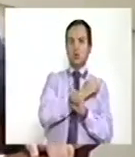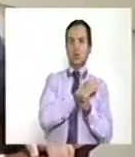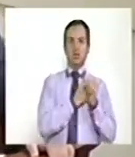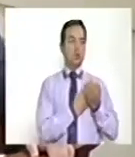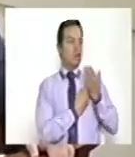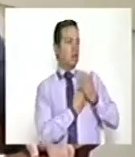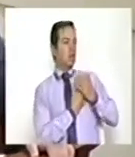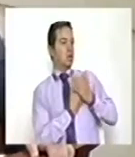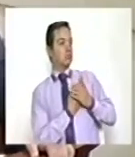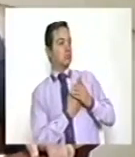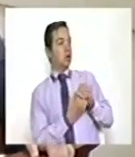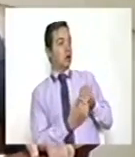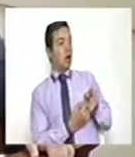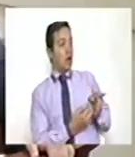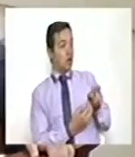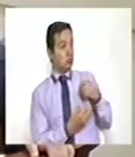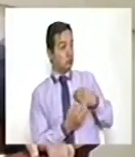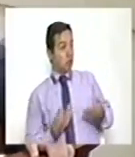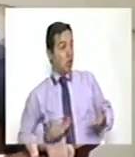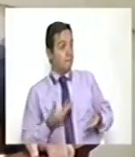les pedían altas sumas de dinero.